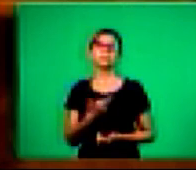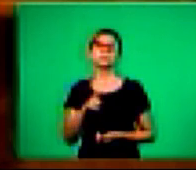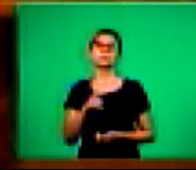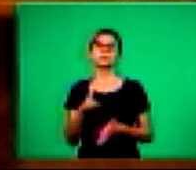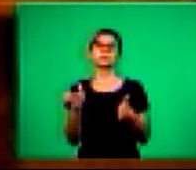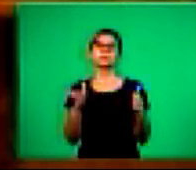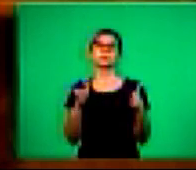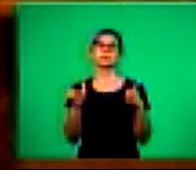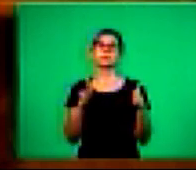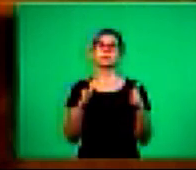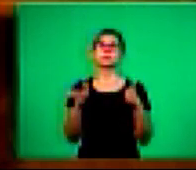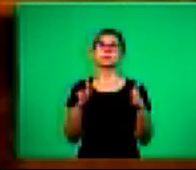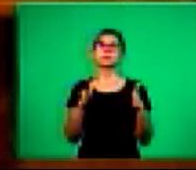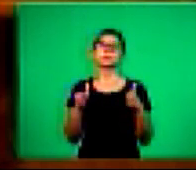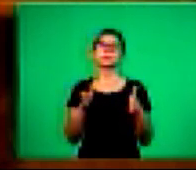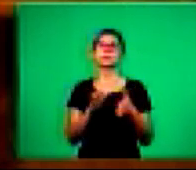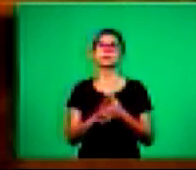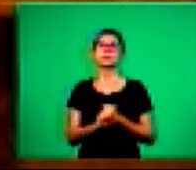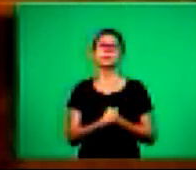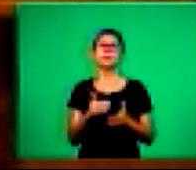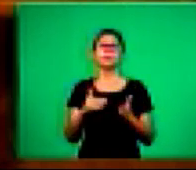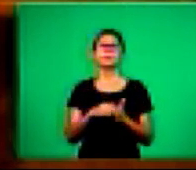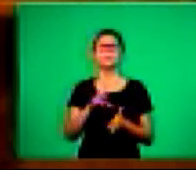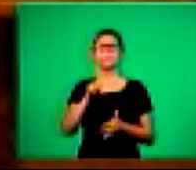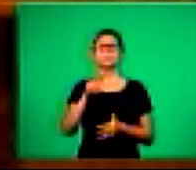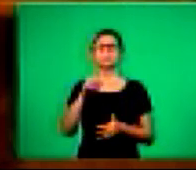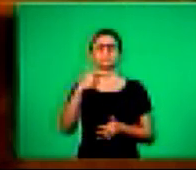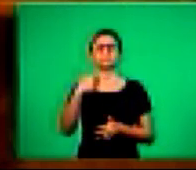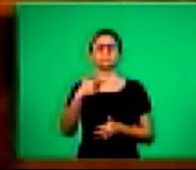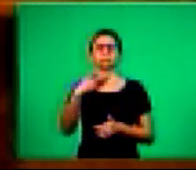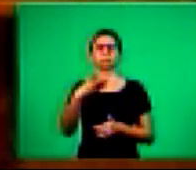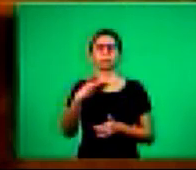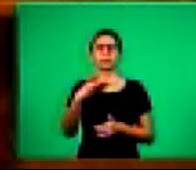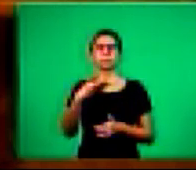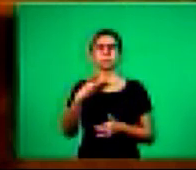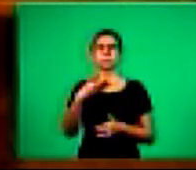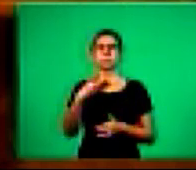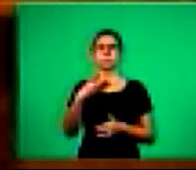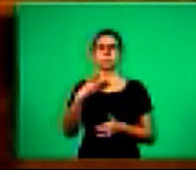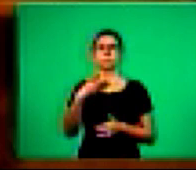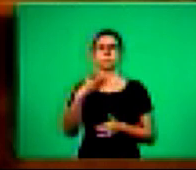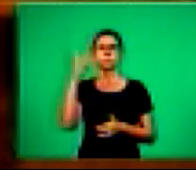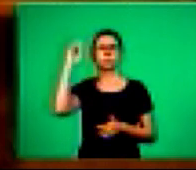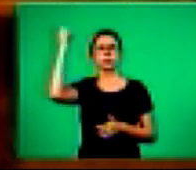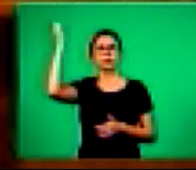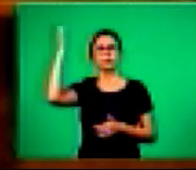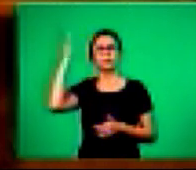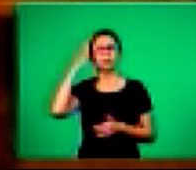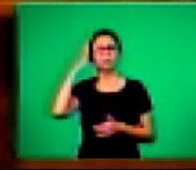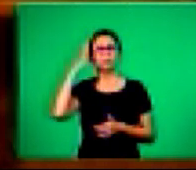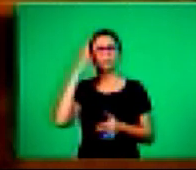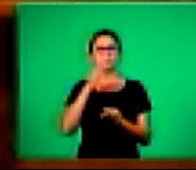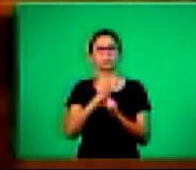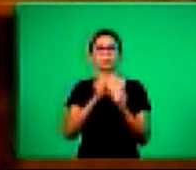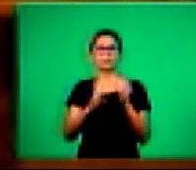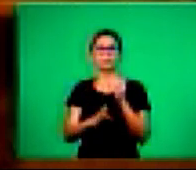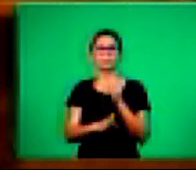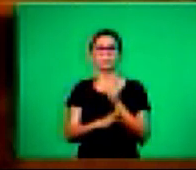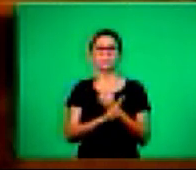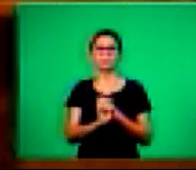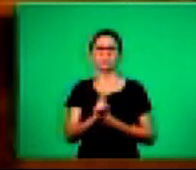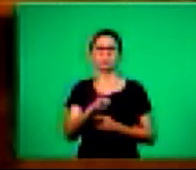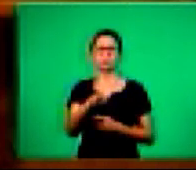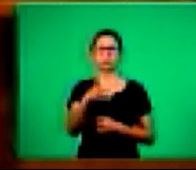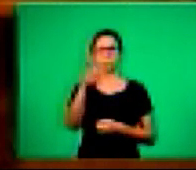más este pastel día 24 del primer domingo hasta el día 24 el señor reveló que las escuelas bíblicas eran directas ahora